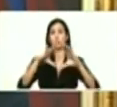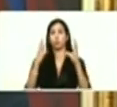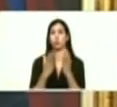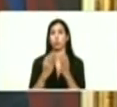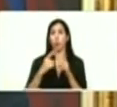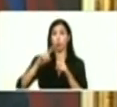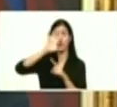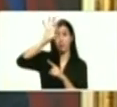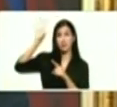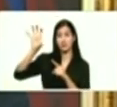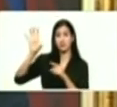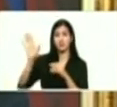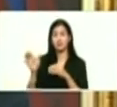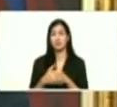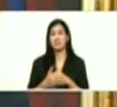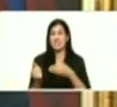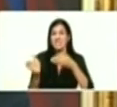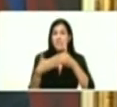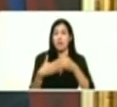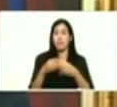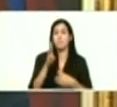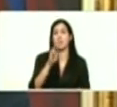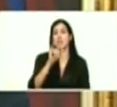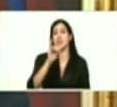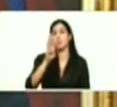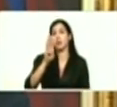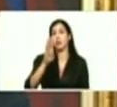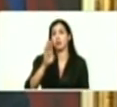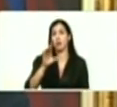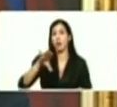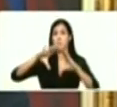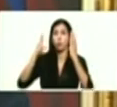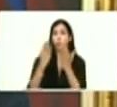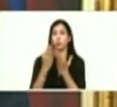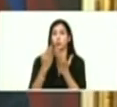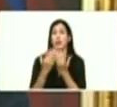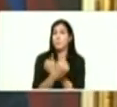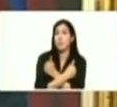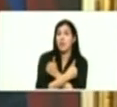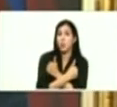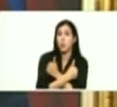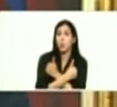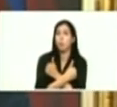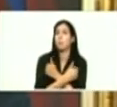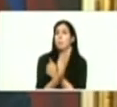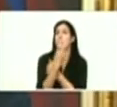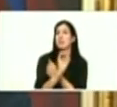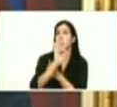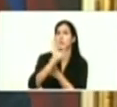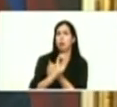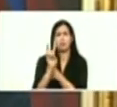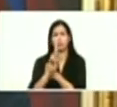país del mundo donde cierra con un decrecimiento de 5% mínimo la tasa de desempleo abierta es 20%